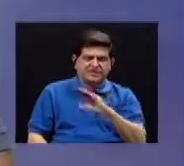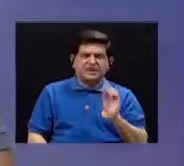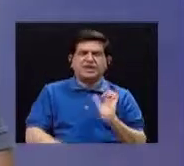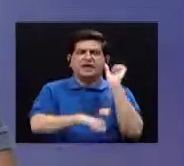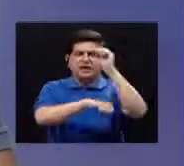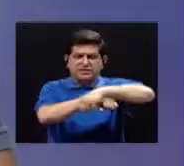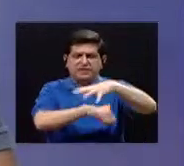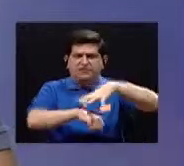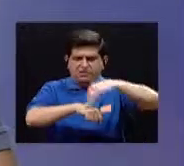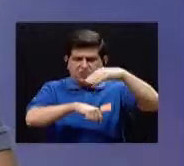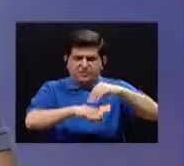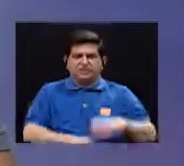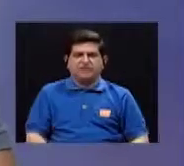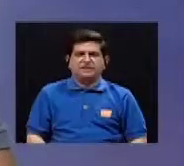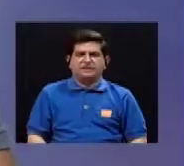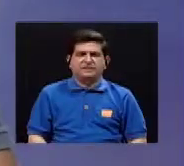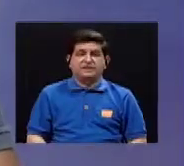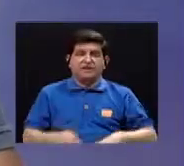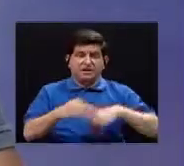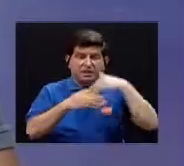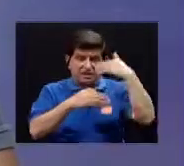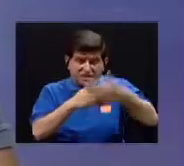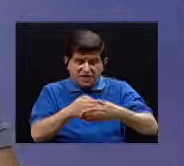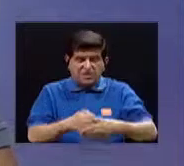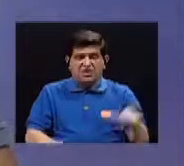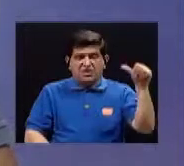le ganamos a ustedes